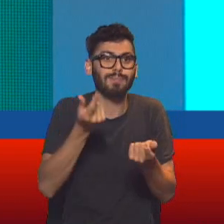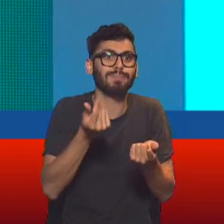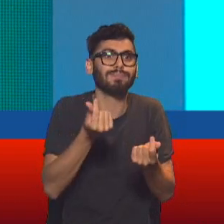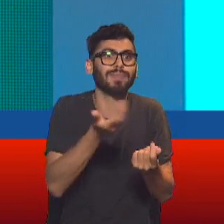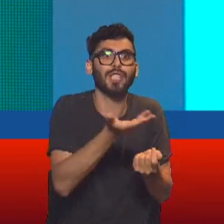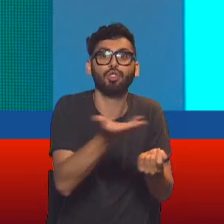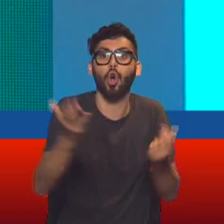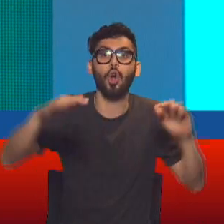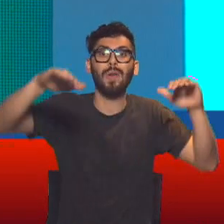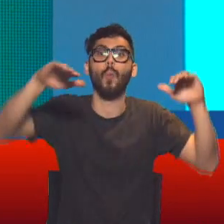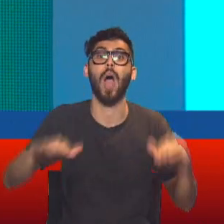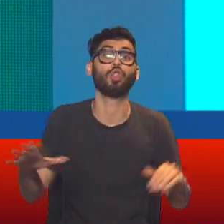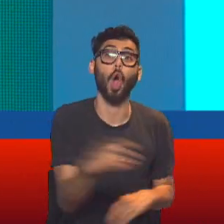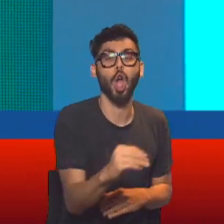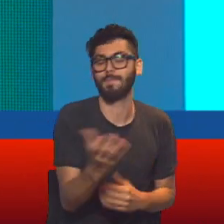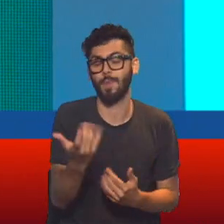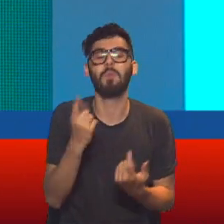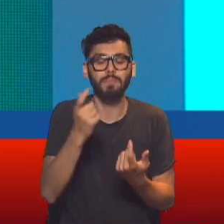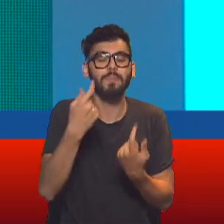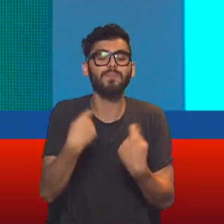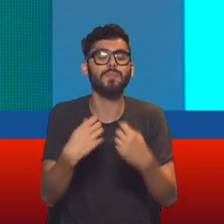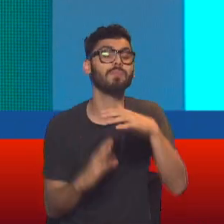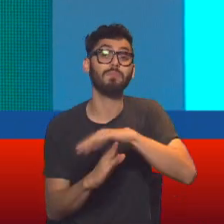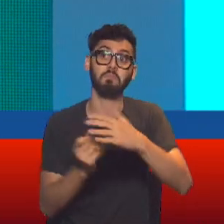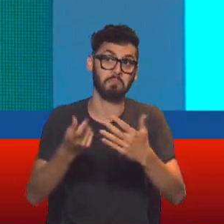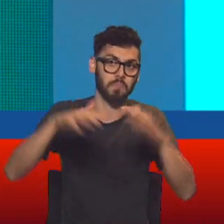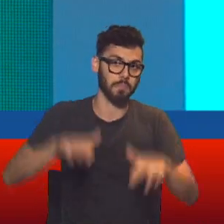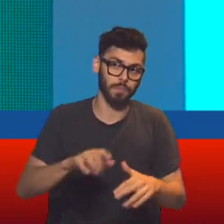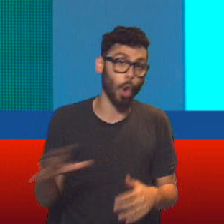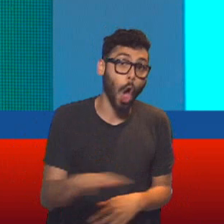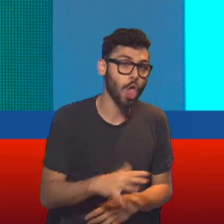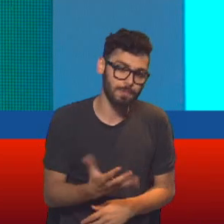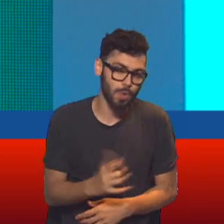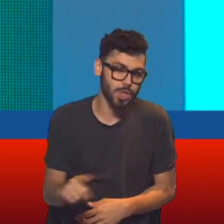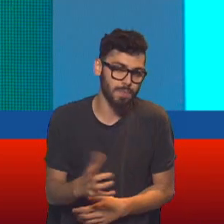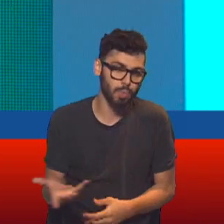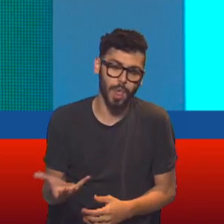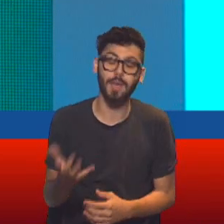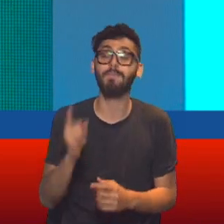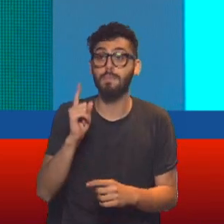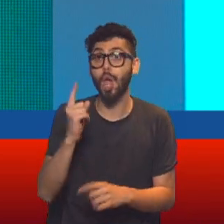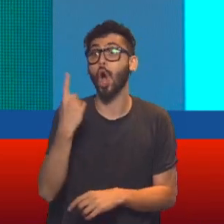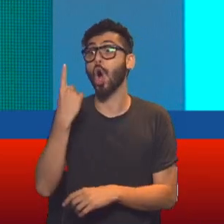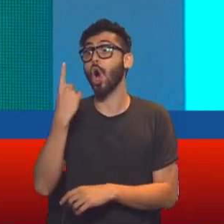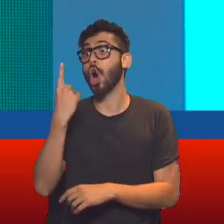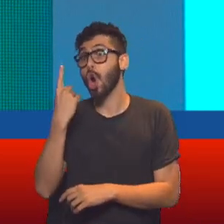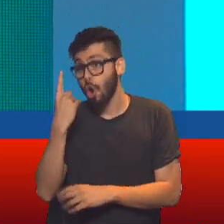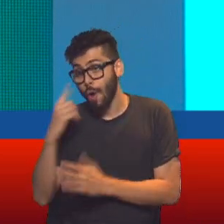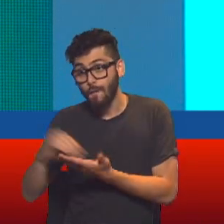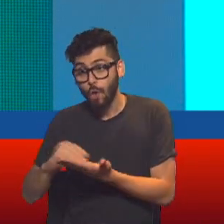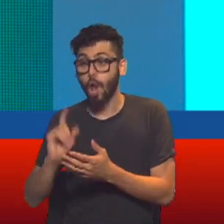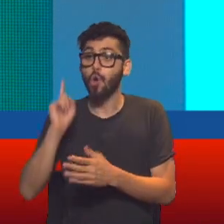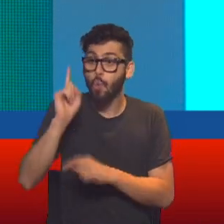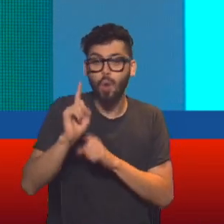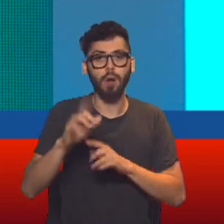de los bienes, particularmente los bienes esenciales, pero si de repente, bueno, estas políticas de precios o un funcionario que esté más activo,